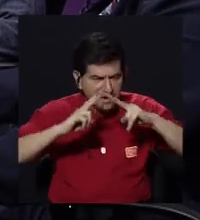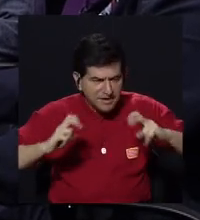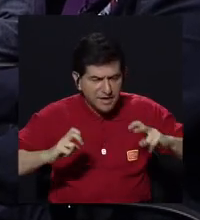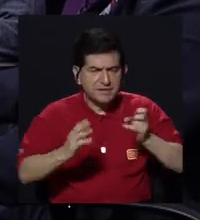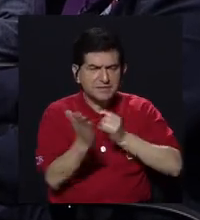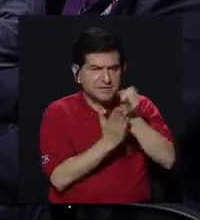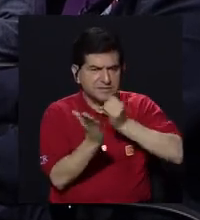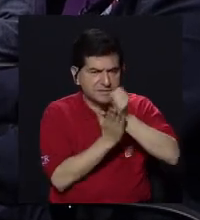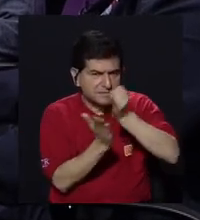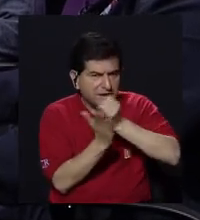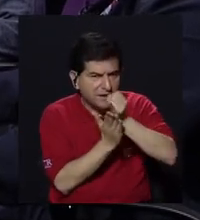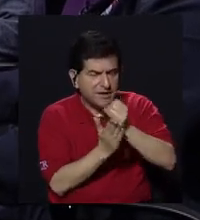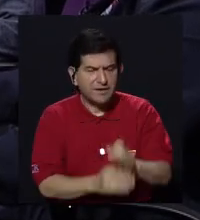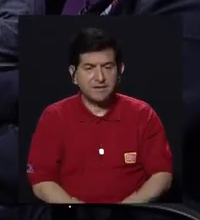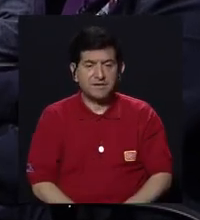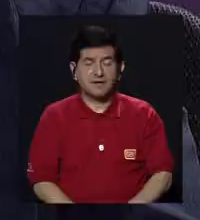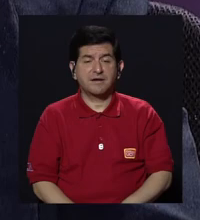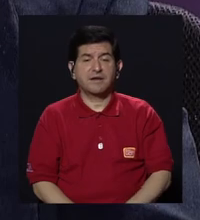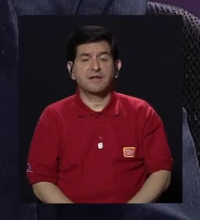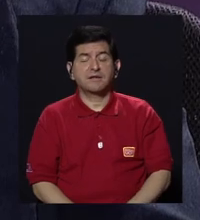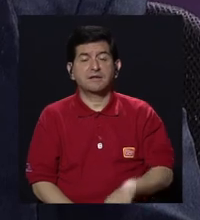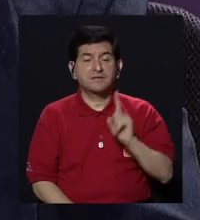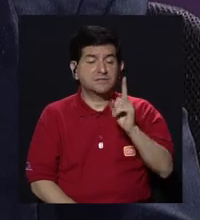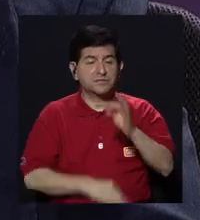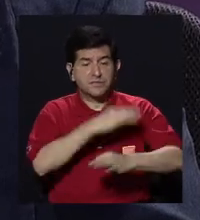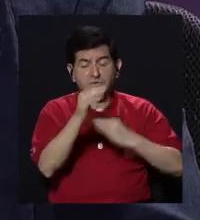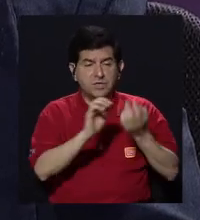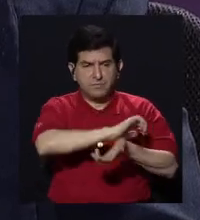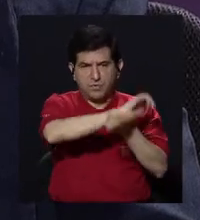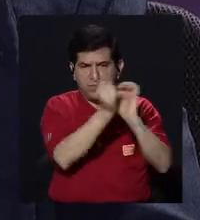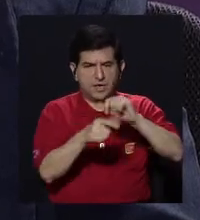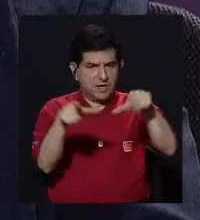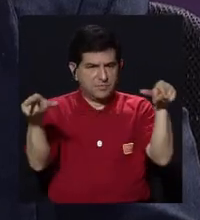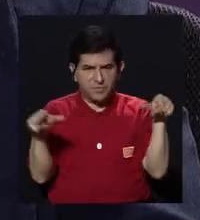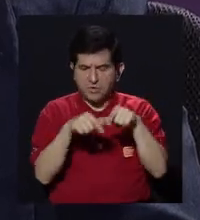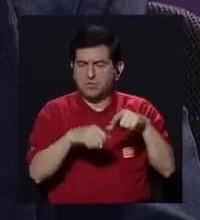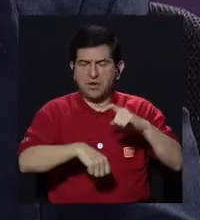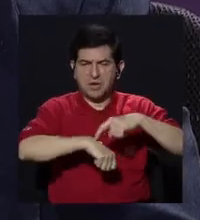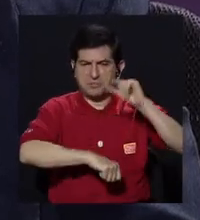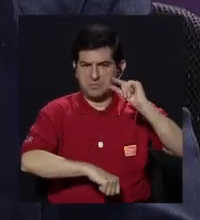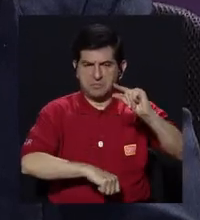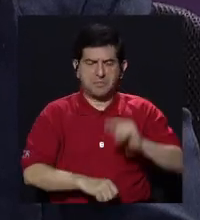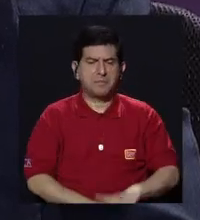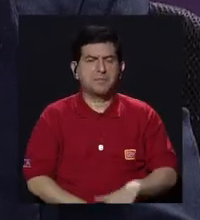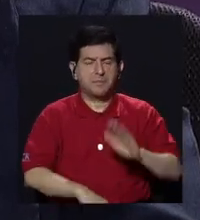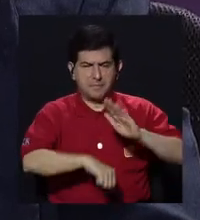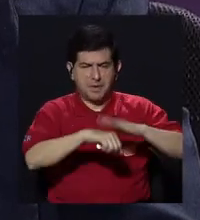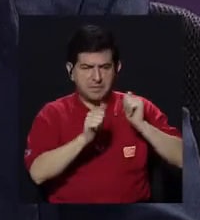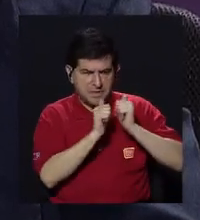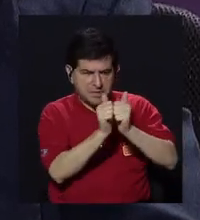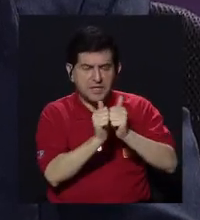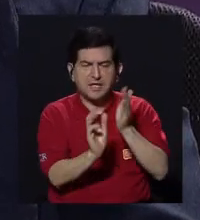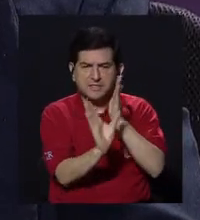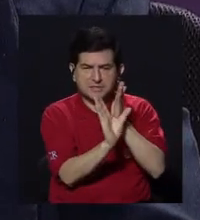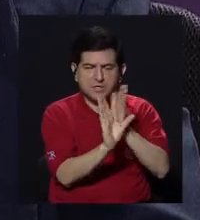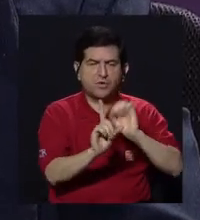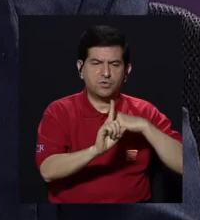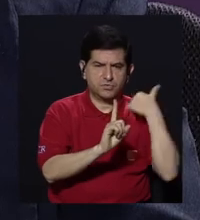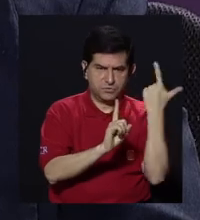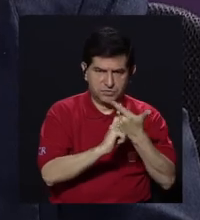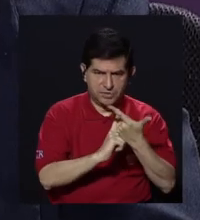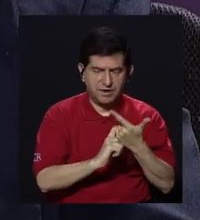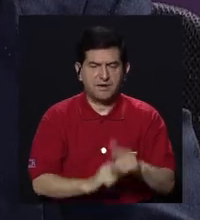analizando o investigando, de manera que si hay que ejecutar algún traslado o reubicación temporal, darles el acompañamiento psicológico y